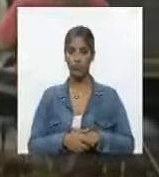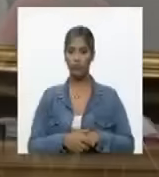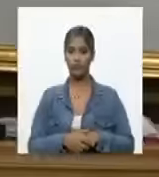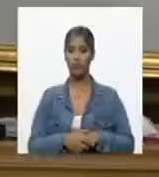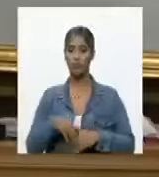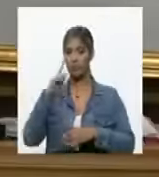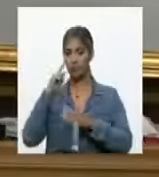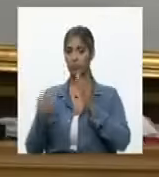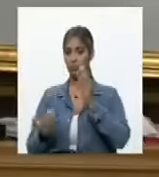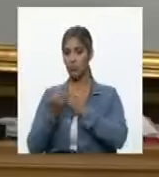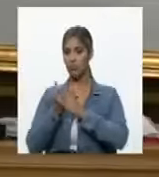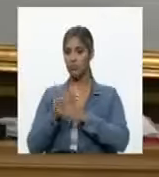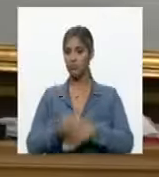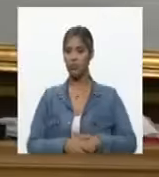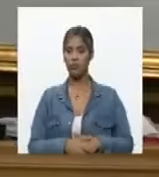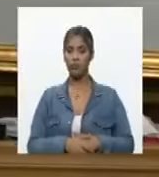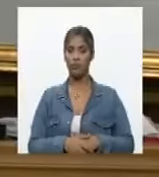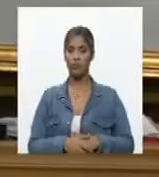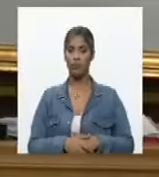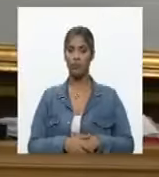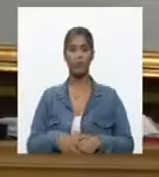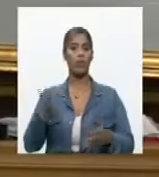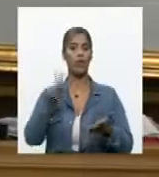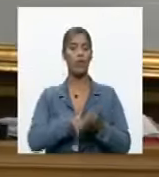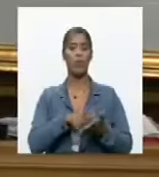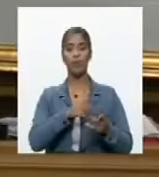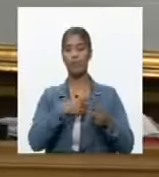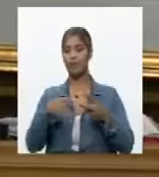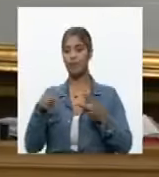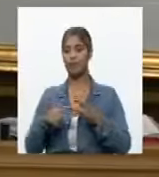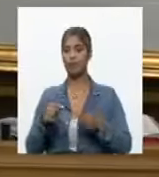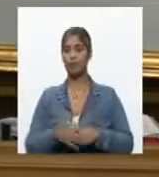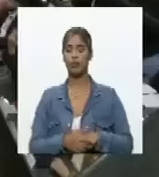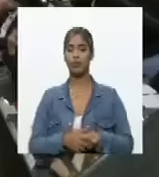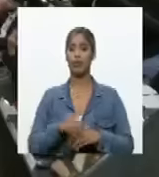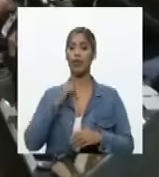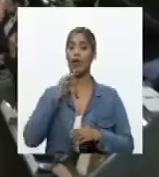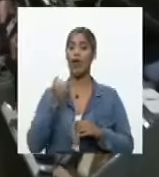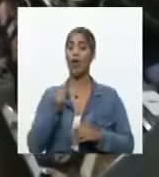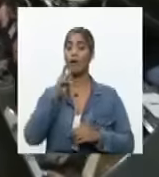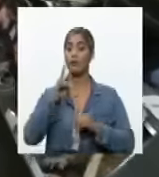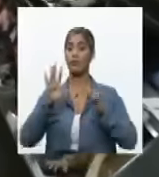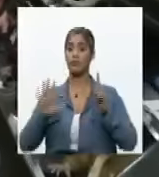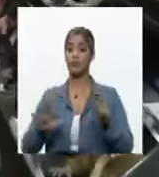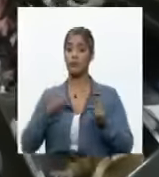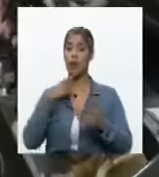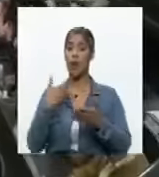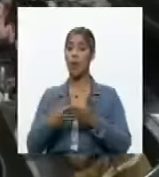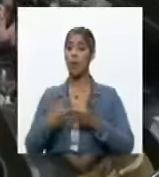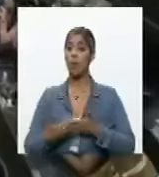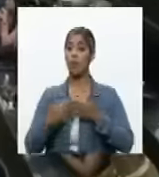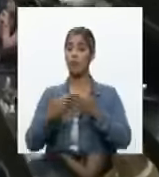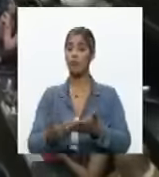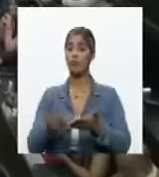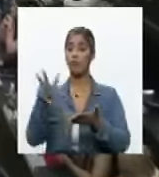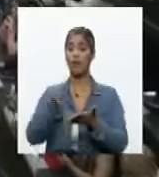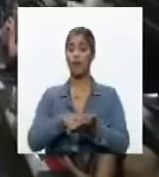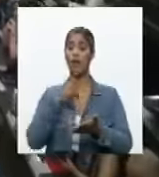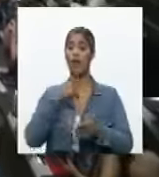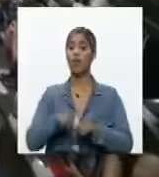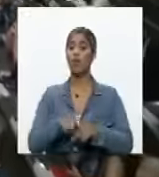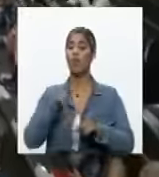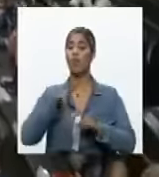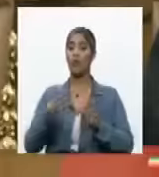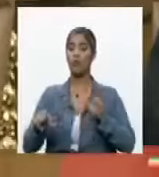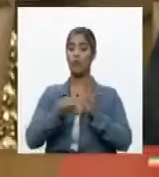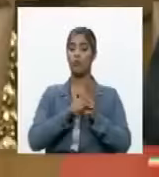En consideración el artículo. Aprobado. Siguiente. 26. Se propone aprobar la incorporación de un nuevo epígrafe que pasa a ser